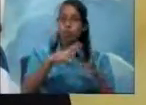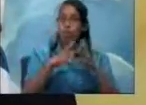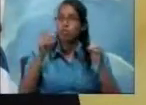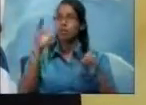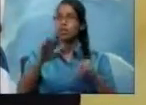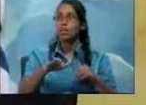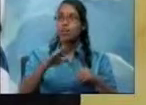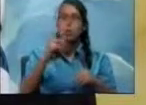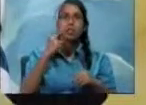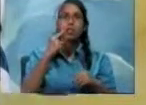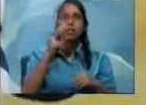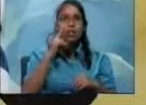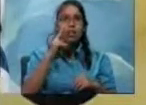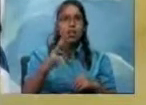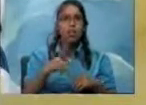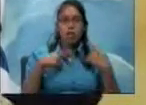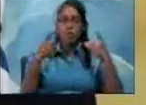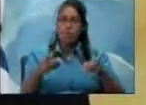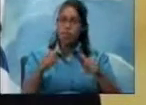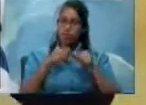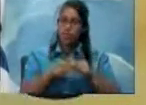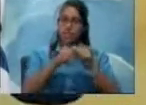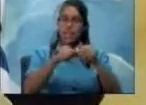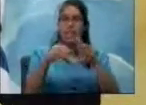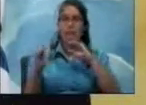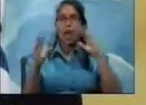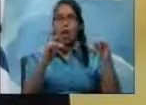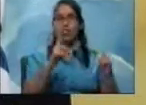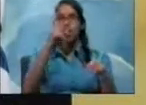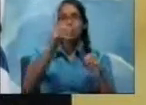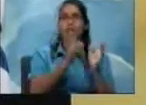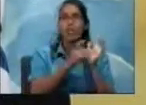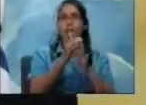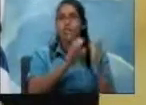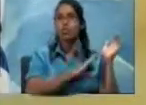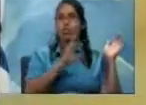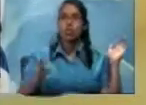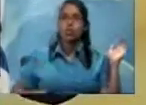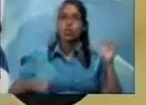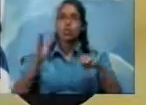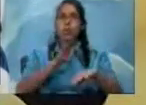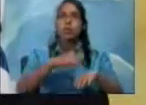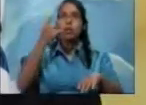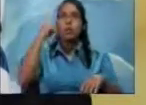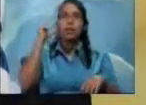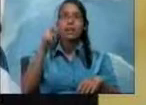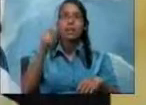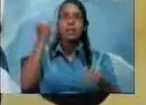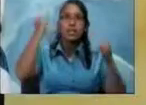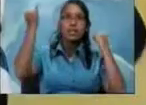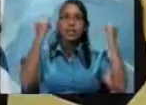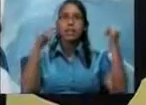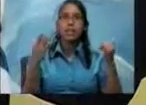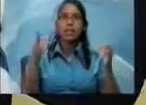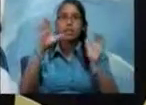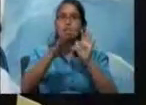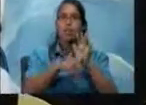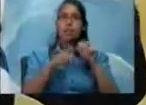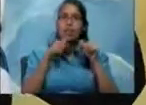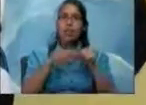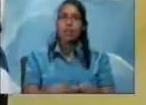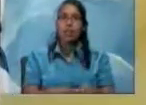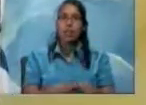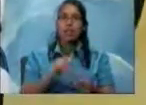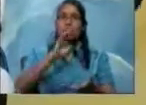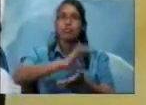Pedro debieron más bien seguir hablando de quién del señor Jesucristo porque para que esa idea de que se lo robaron quedara aplastada